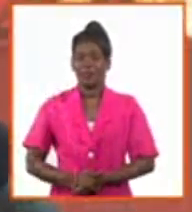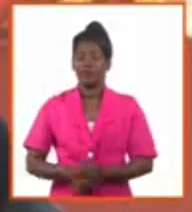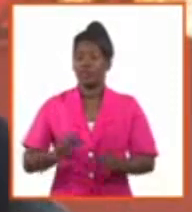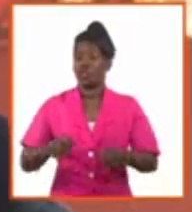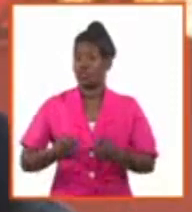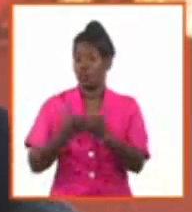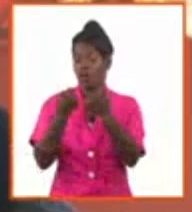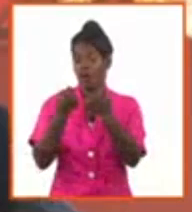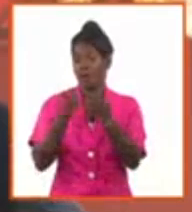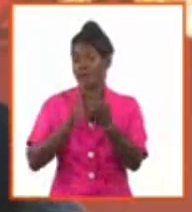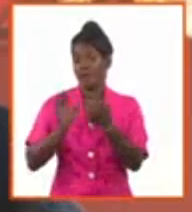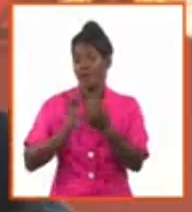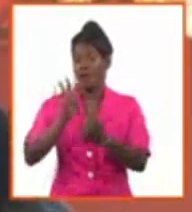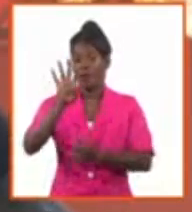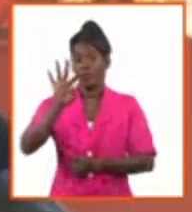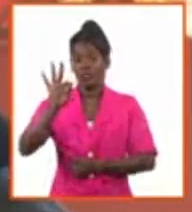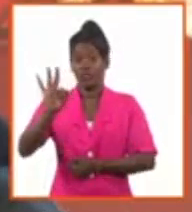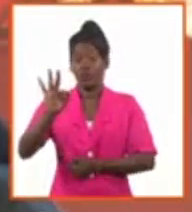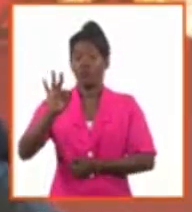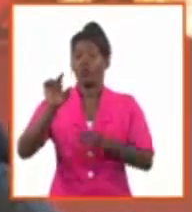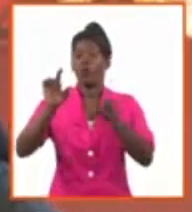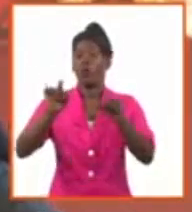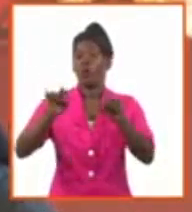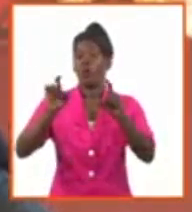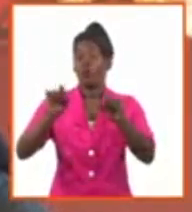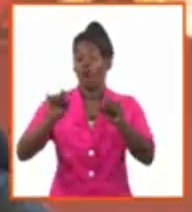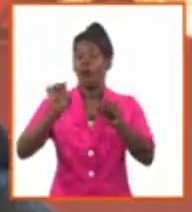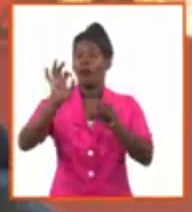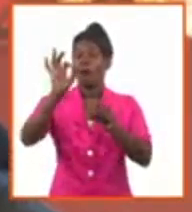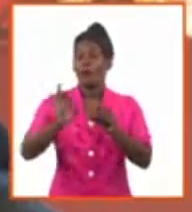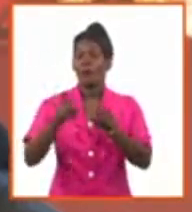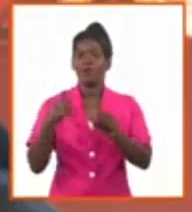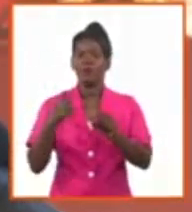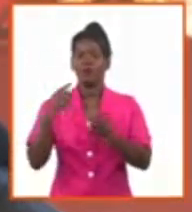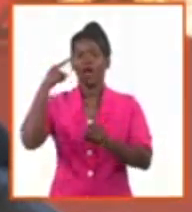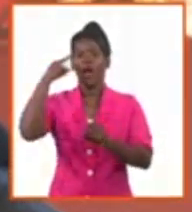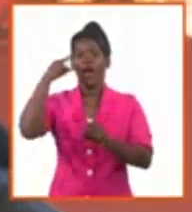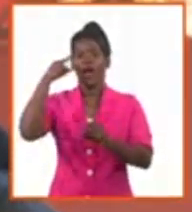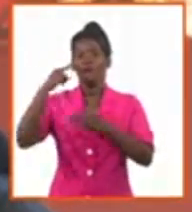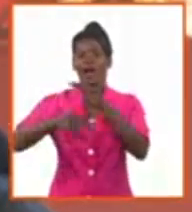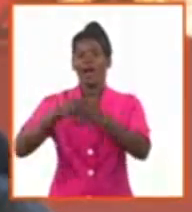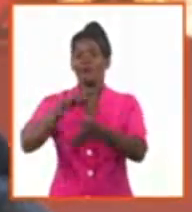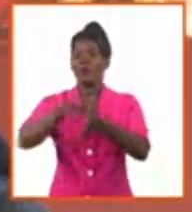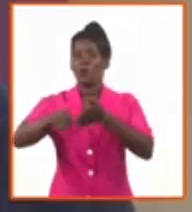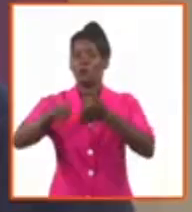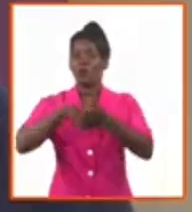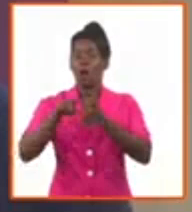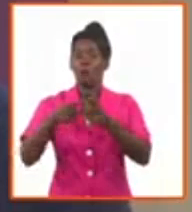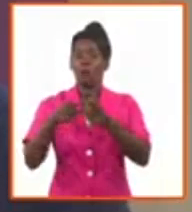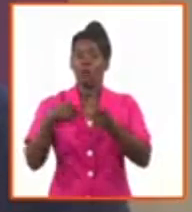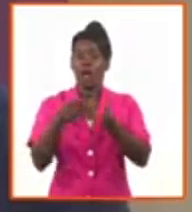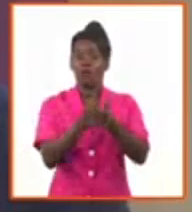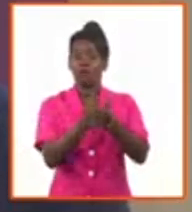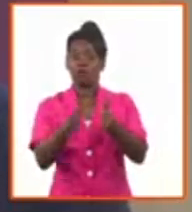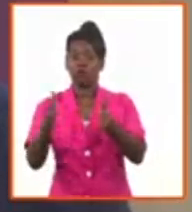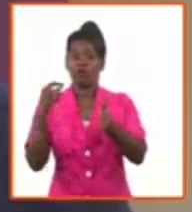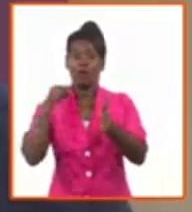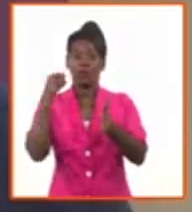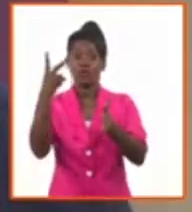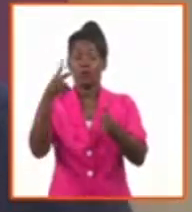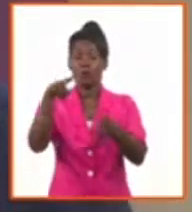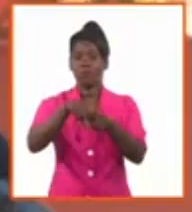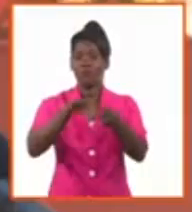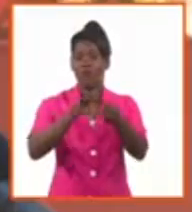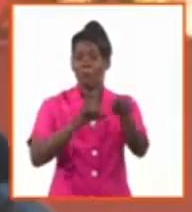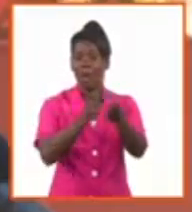con la celebración de los 48 Juegos Taínos, también una tradición que retomamos después de todo un tiempo de inactividad deportiva